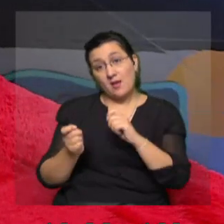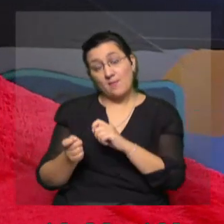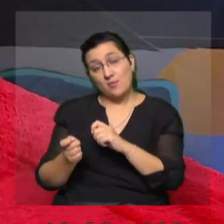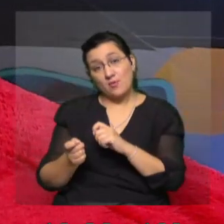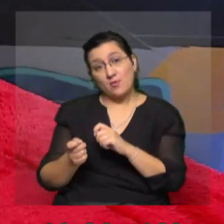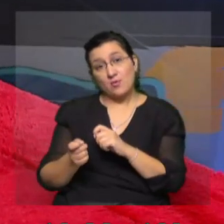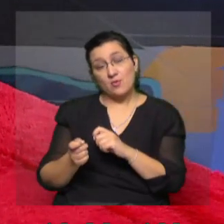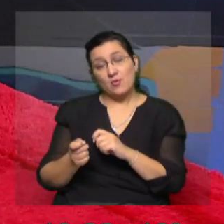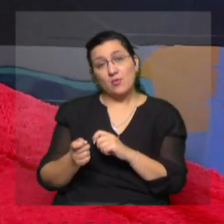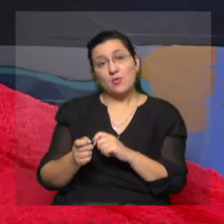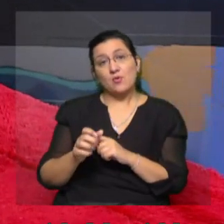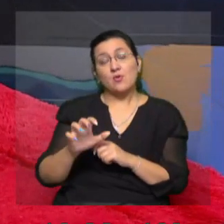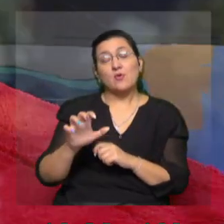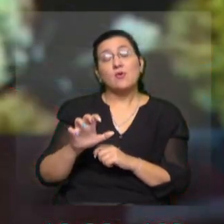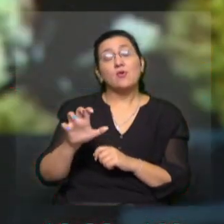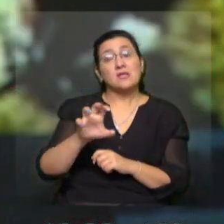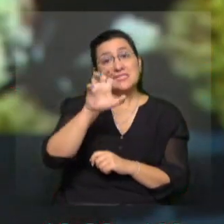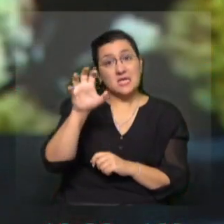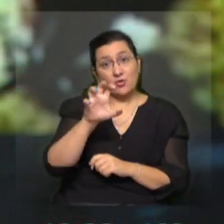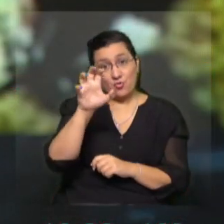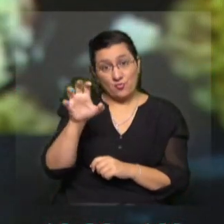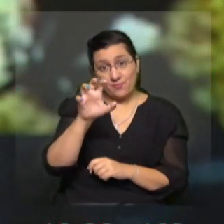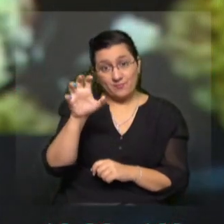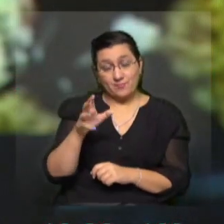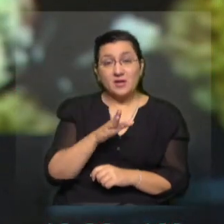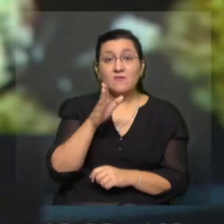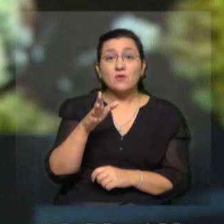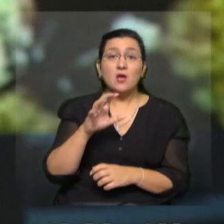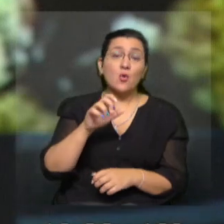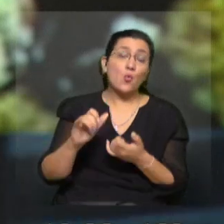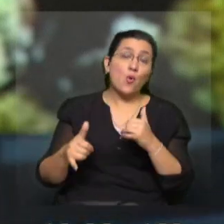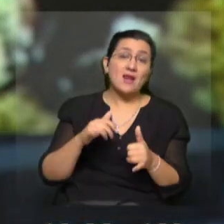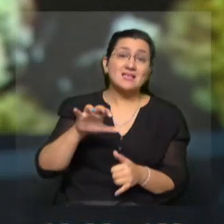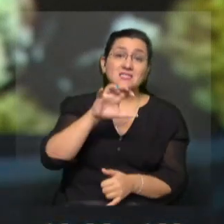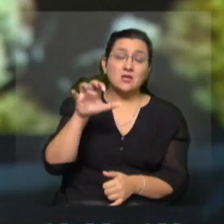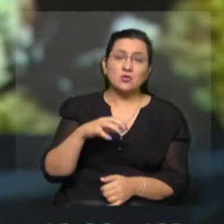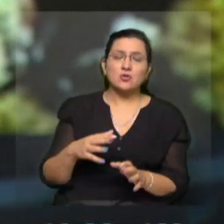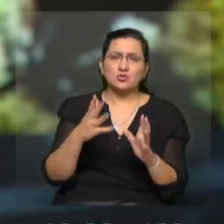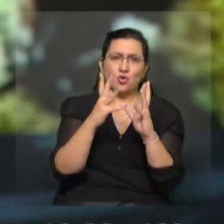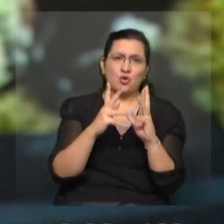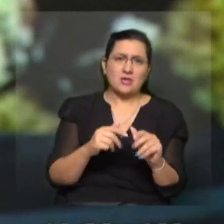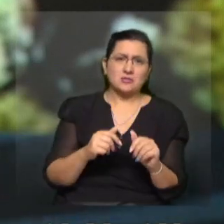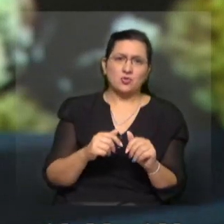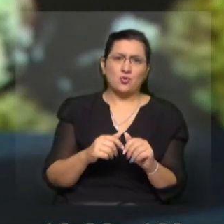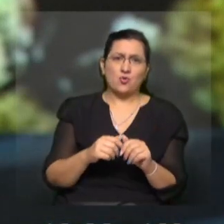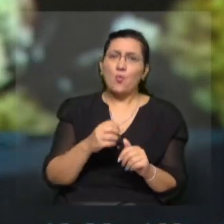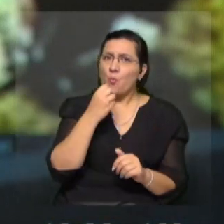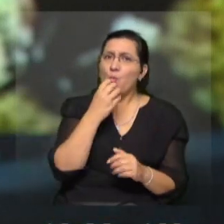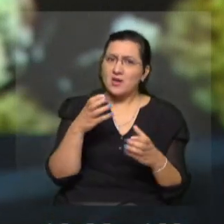y fueron los dirigentes de Cerro a hablar conmigo para que fuera a jugar a Cerro. Se armó un